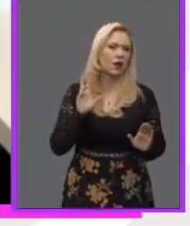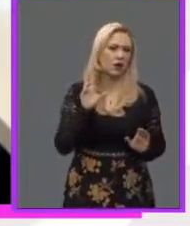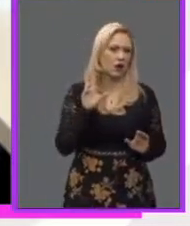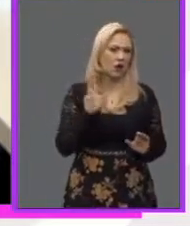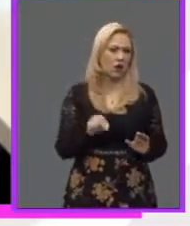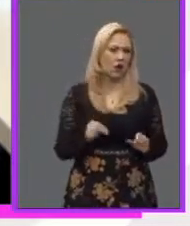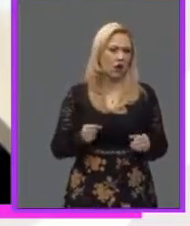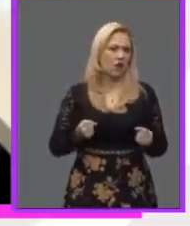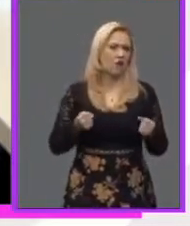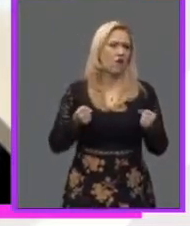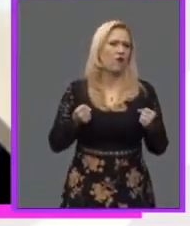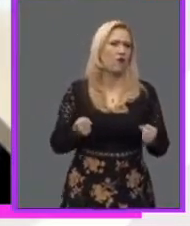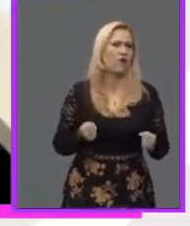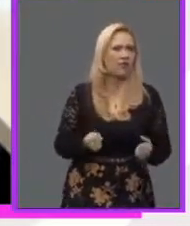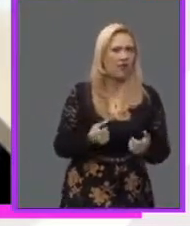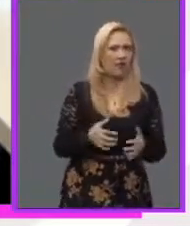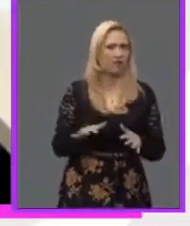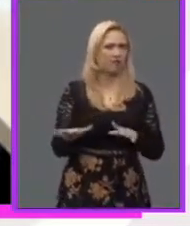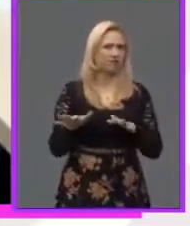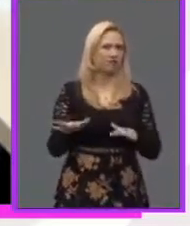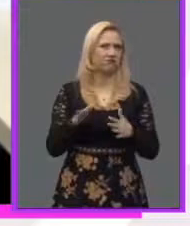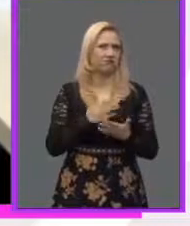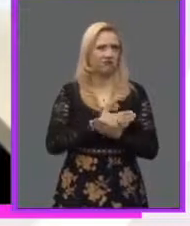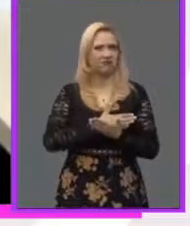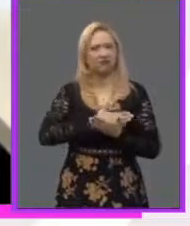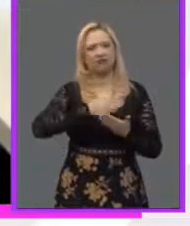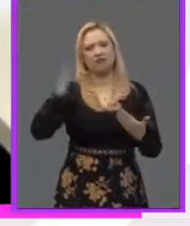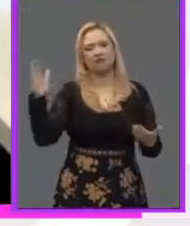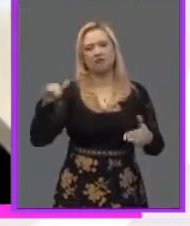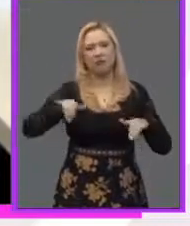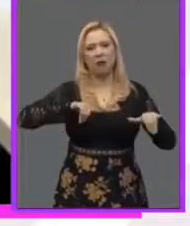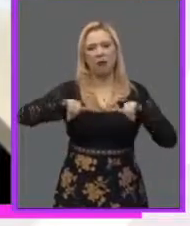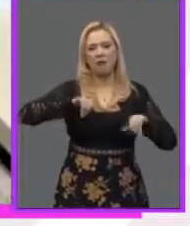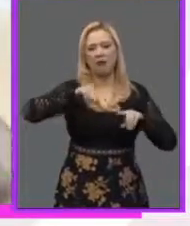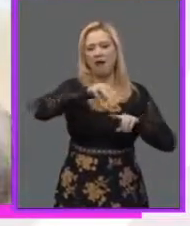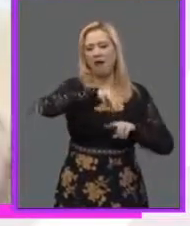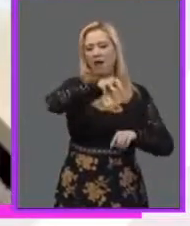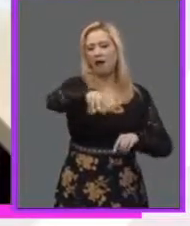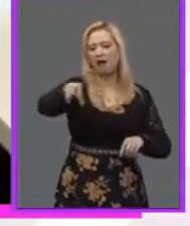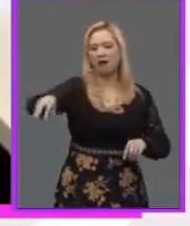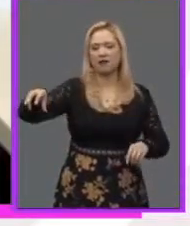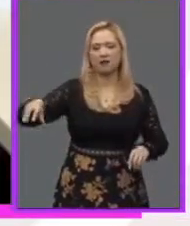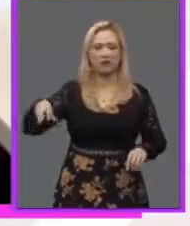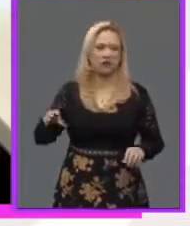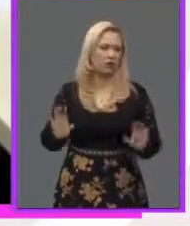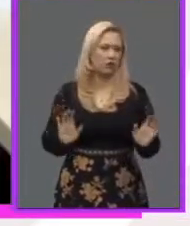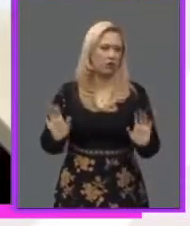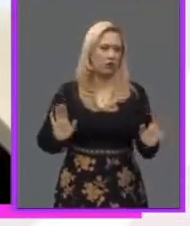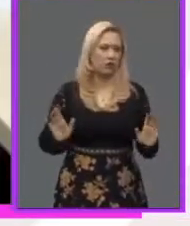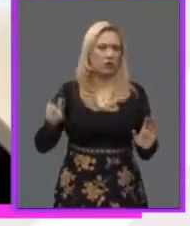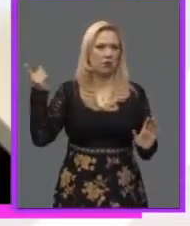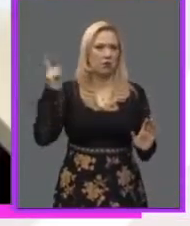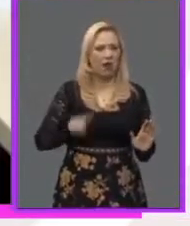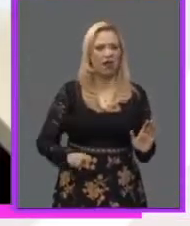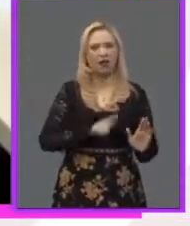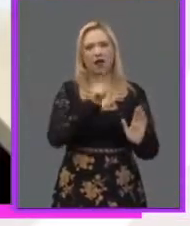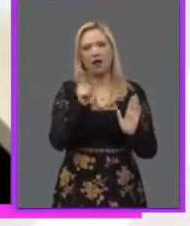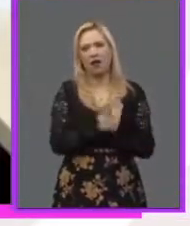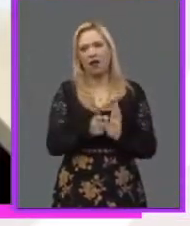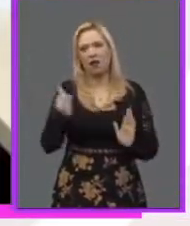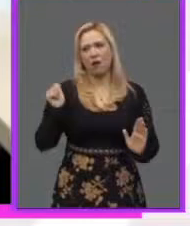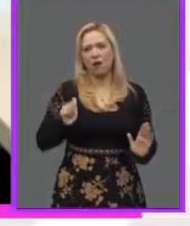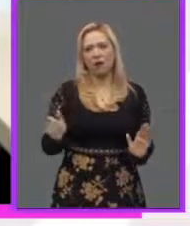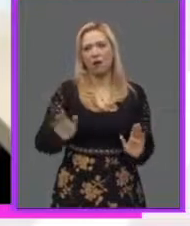de redlining anunciada, ¿no? Que fue, digamos, que tengamos los mapas, los decretos y como las órdenes de